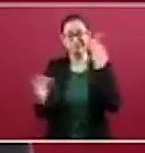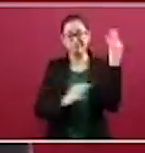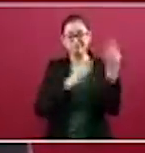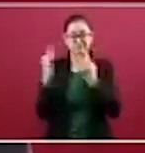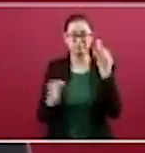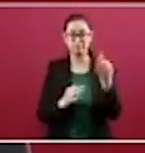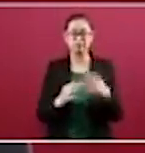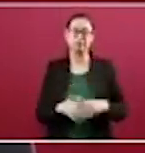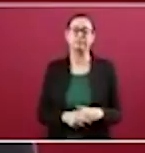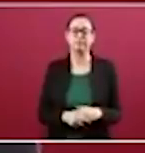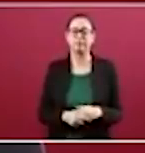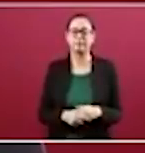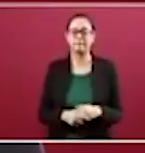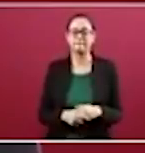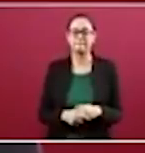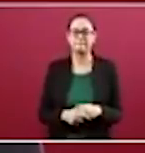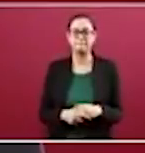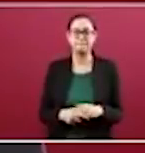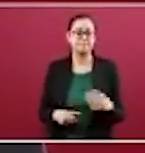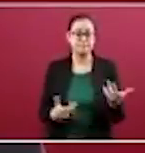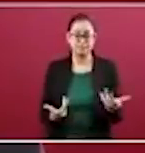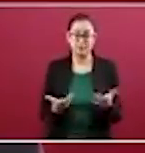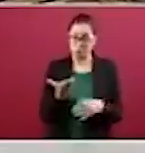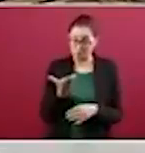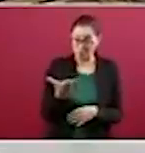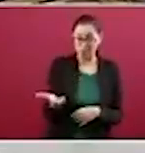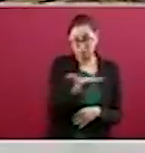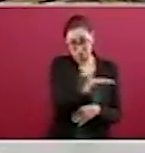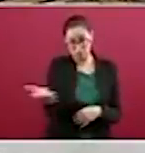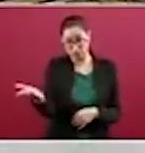de todos y voy a pedirle a los medios de información,